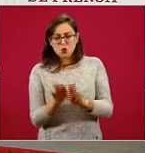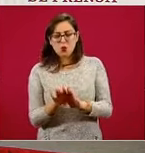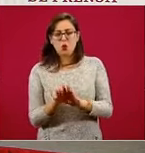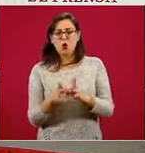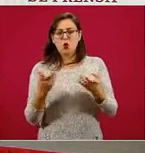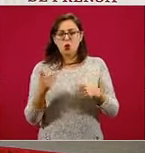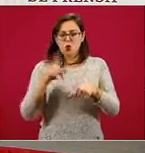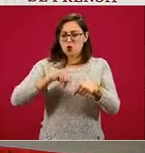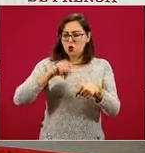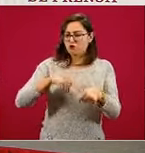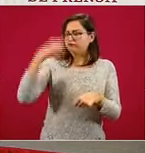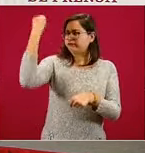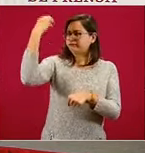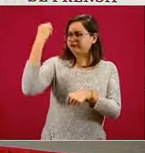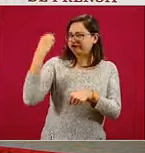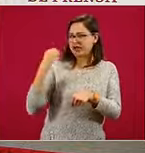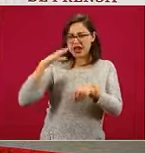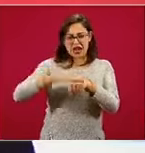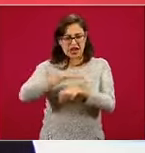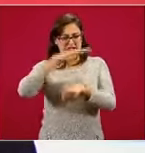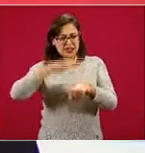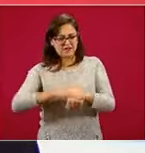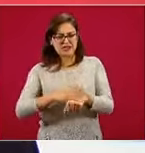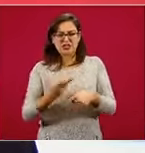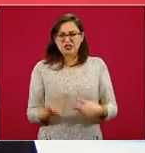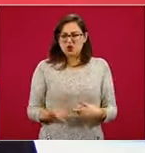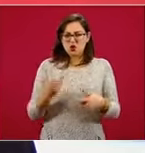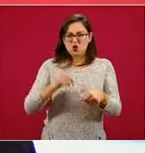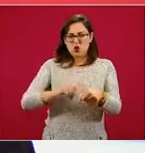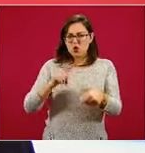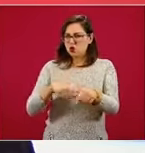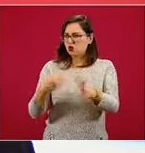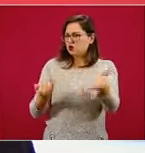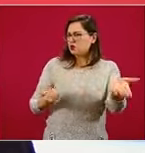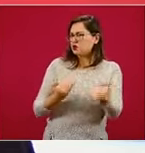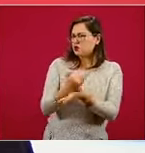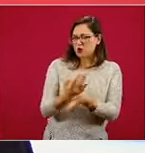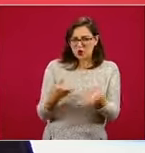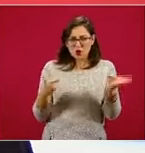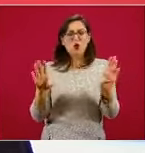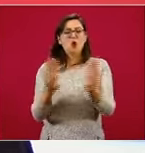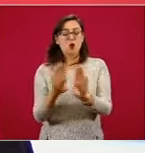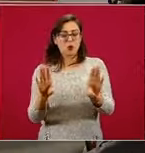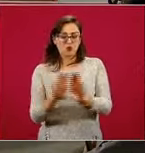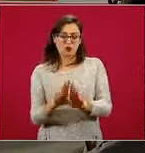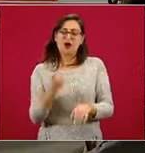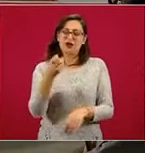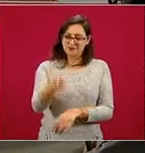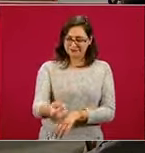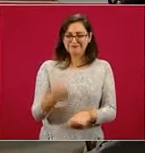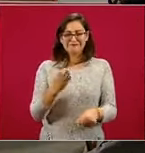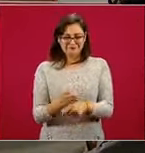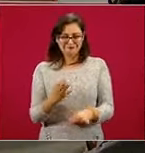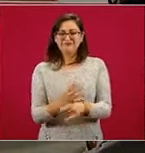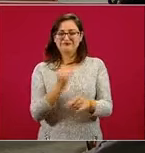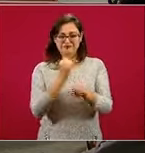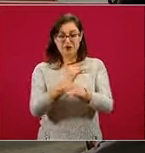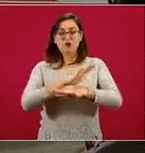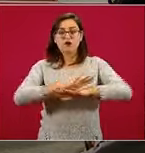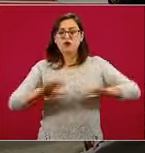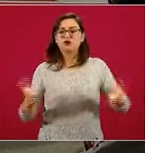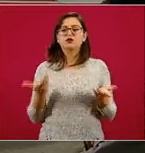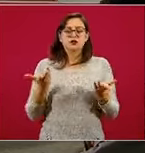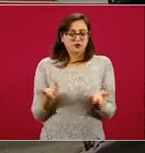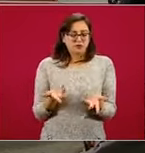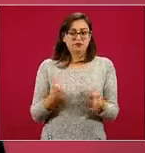del semáforo de riesgo epidémico para que todos puedan, lógicamente, tener la información de primera mano de cómo se